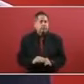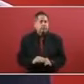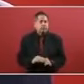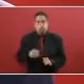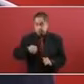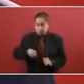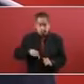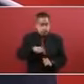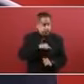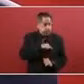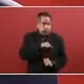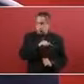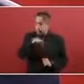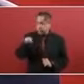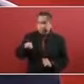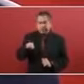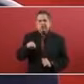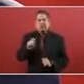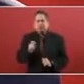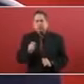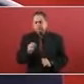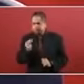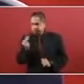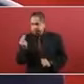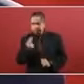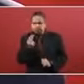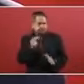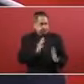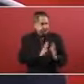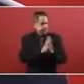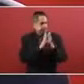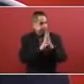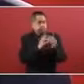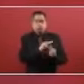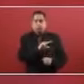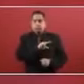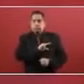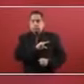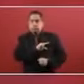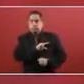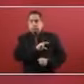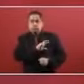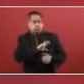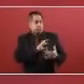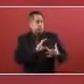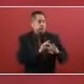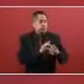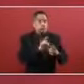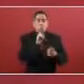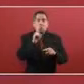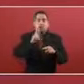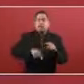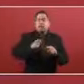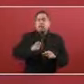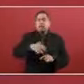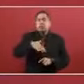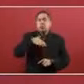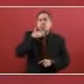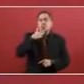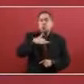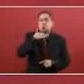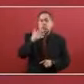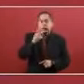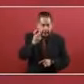nosotros necesitamos la participación del sector privado. Lo que no queremos es la corrupción.